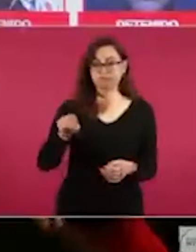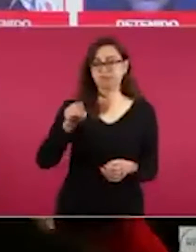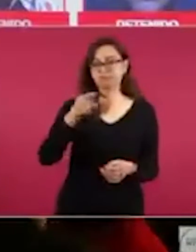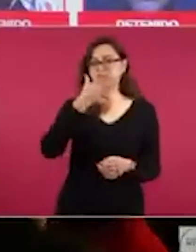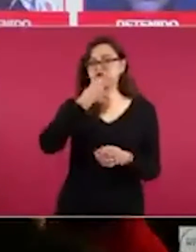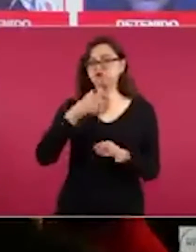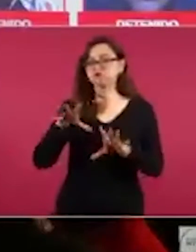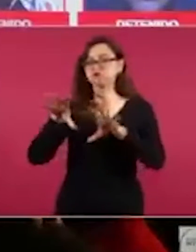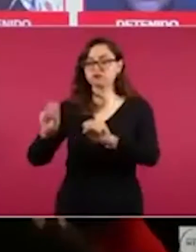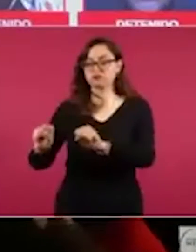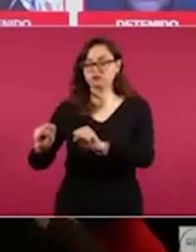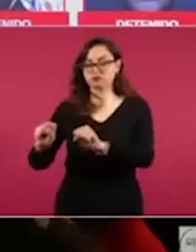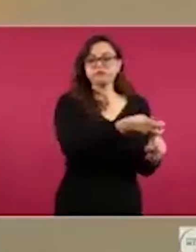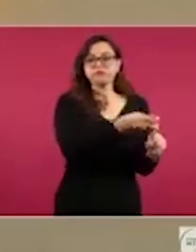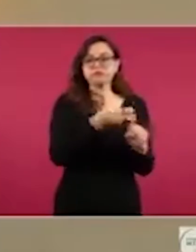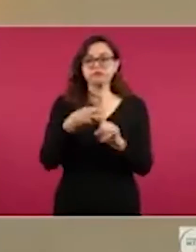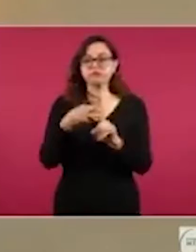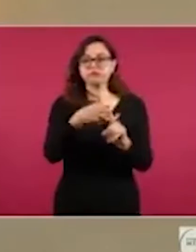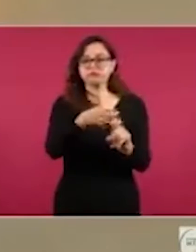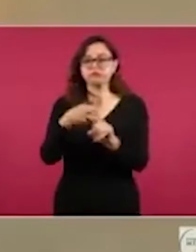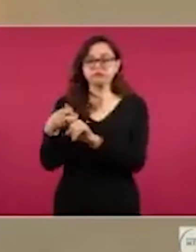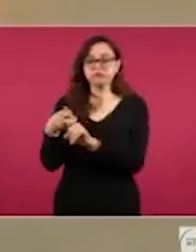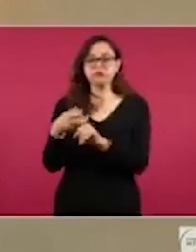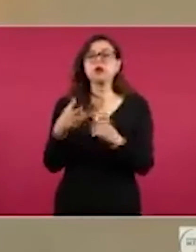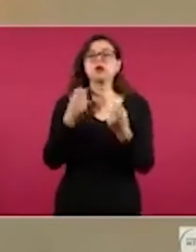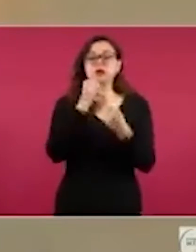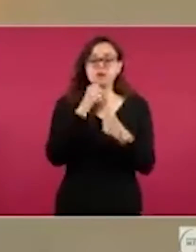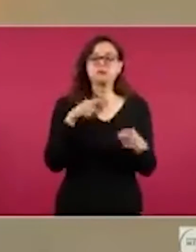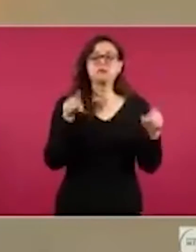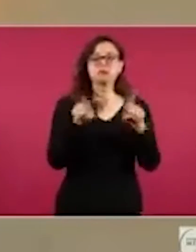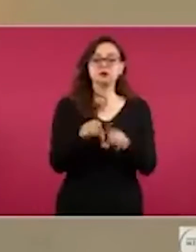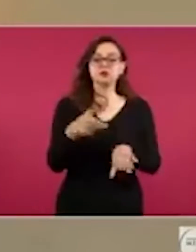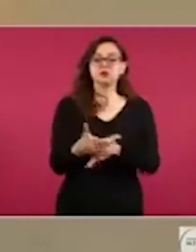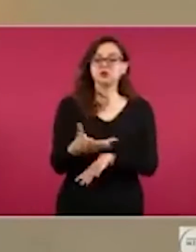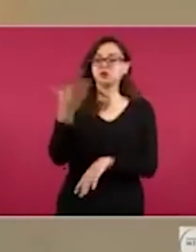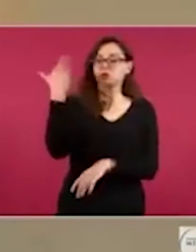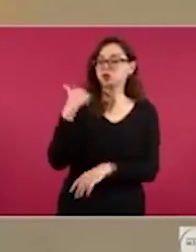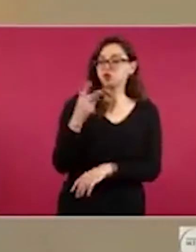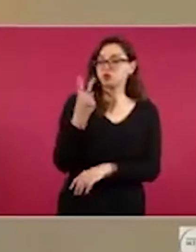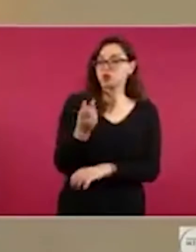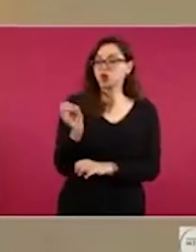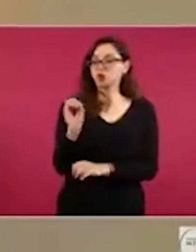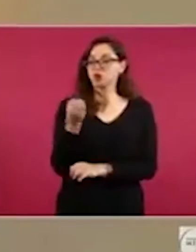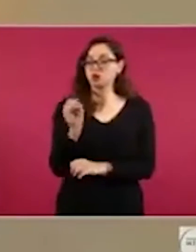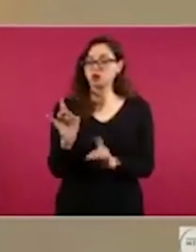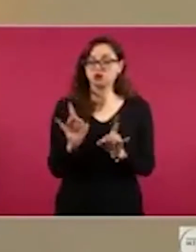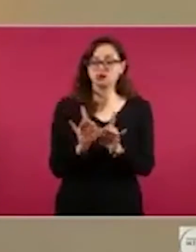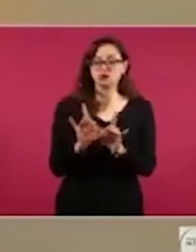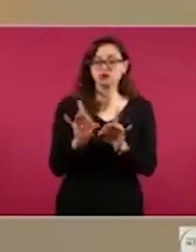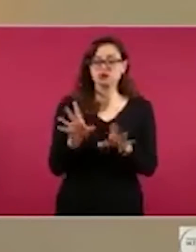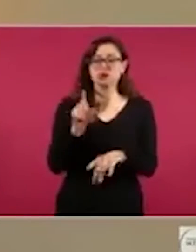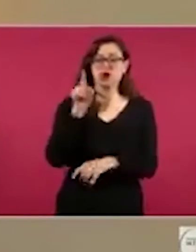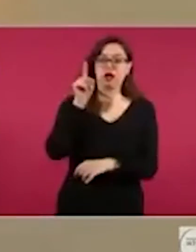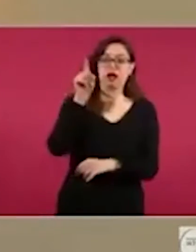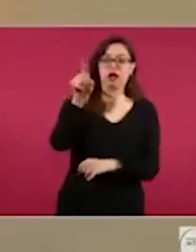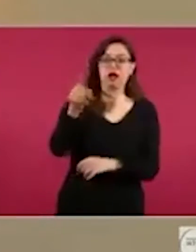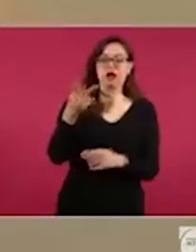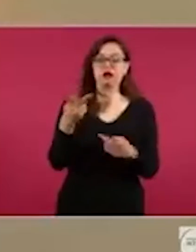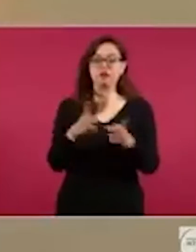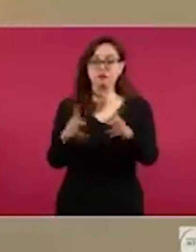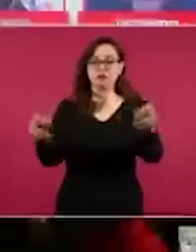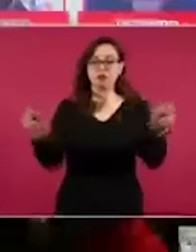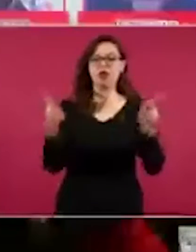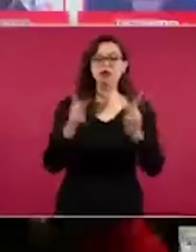alias El Gafe, presunto jefe regional de un grupo criminal, al cual se le vincula por la autoría de homicidio y secuestro, así como por los hechos